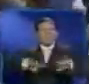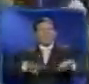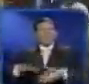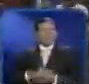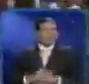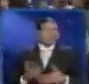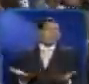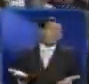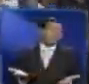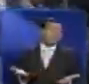Andrés mogollón el observador